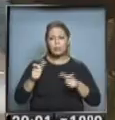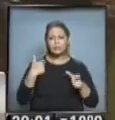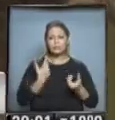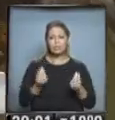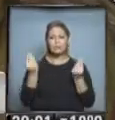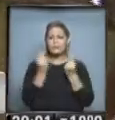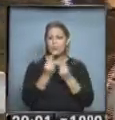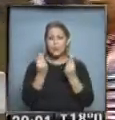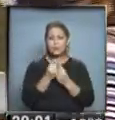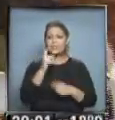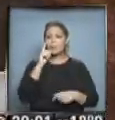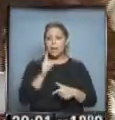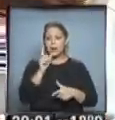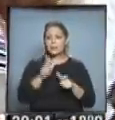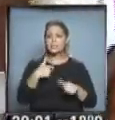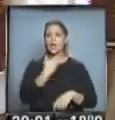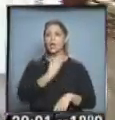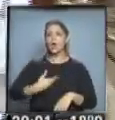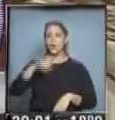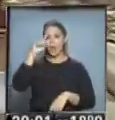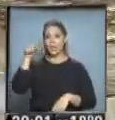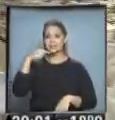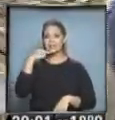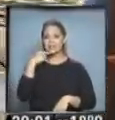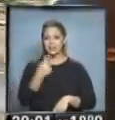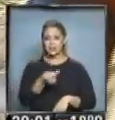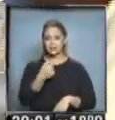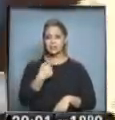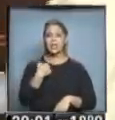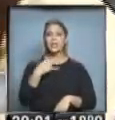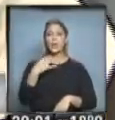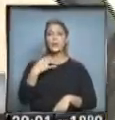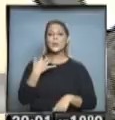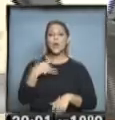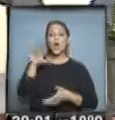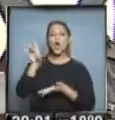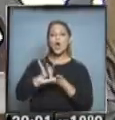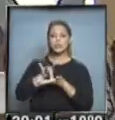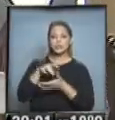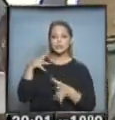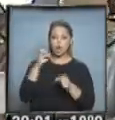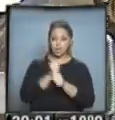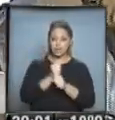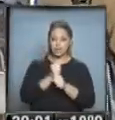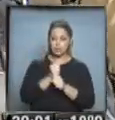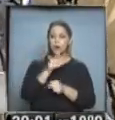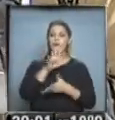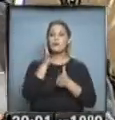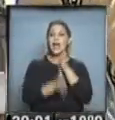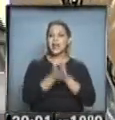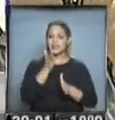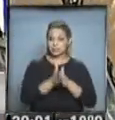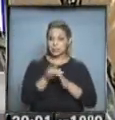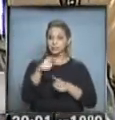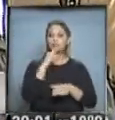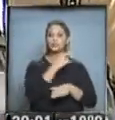cuenta por miles. El gobierno nacional dispuso la contratación de colectivos gratis que